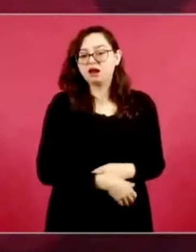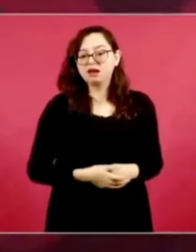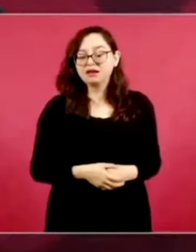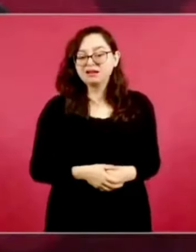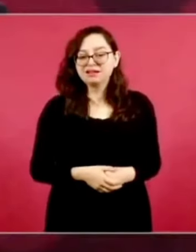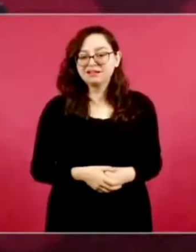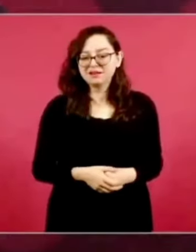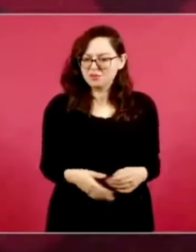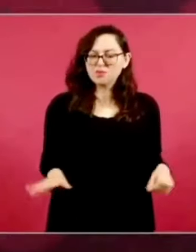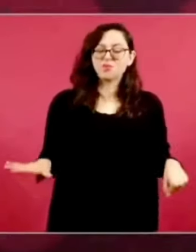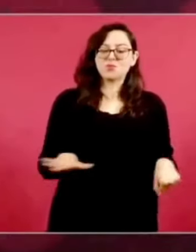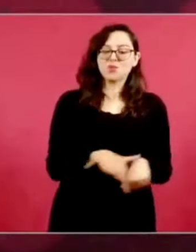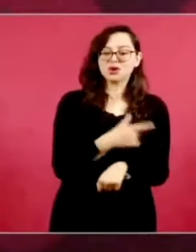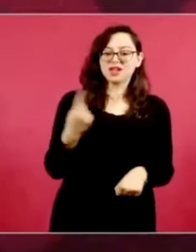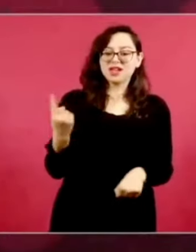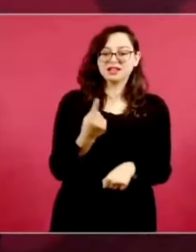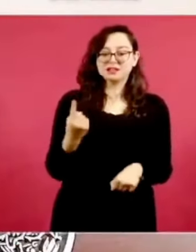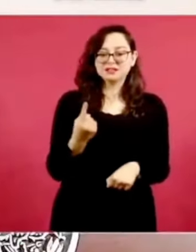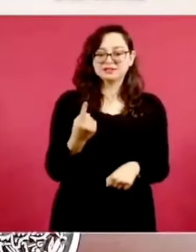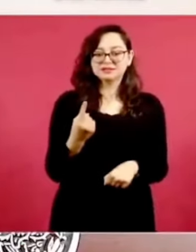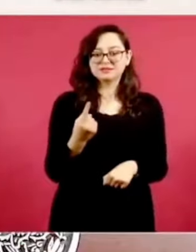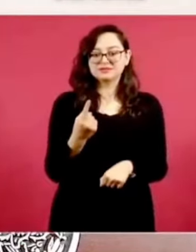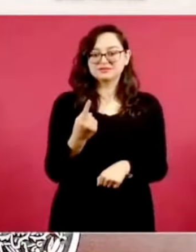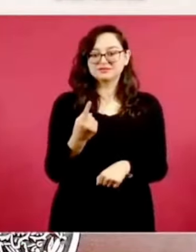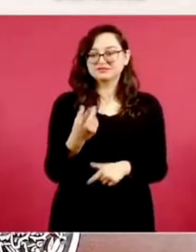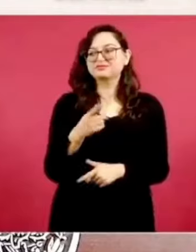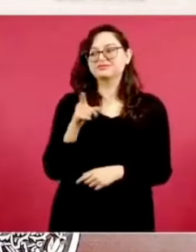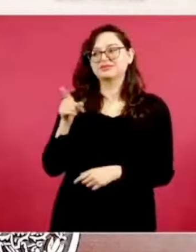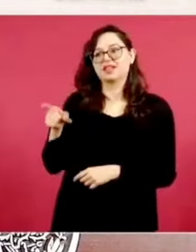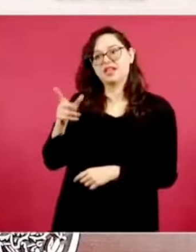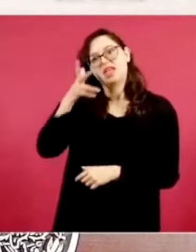la inicia, no el que la consuma.